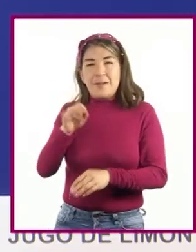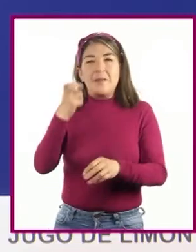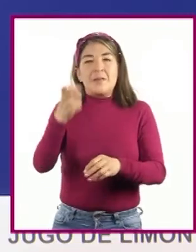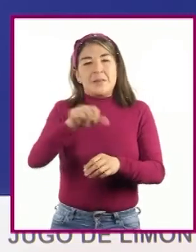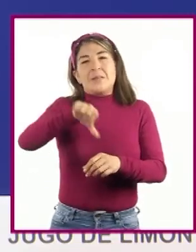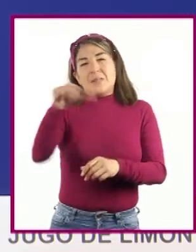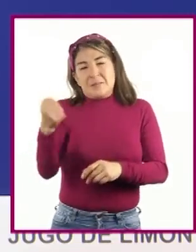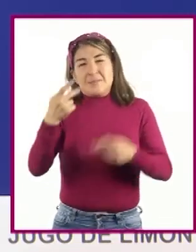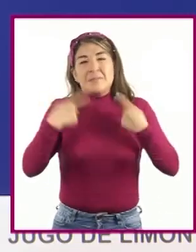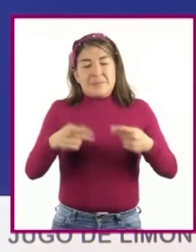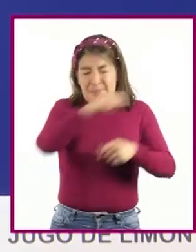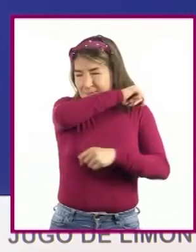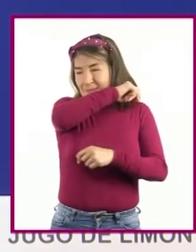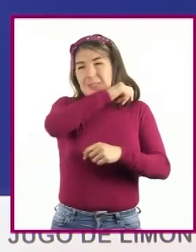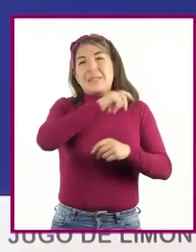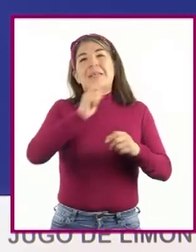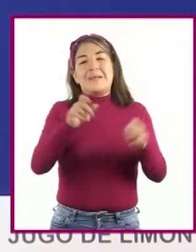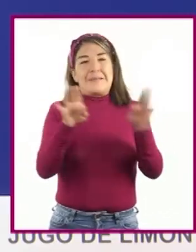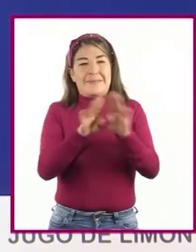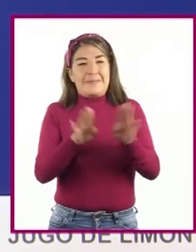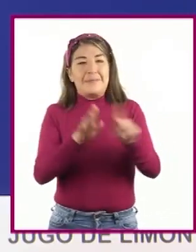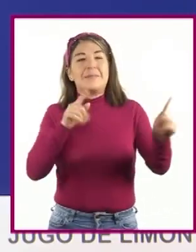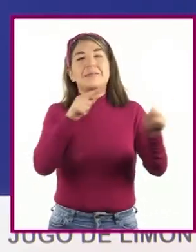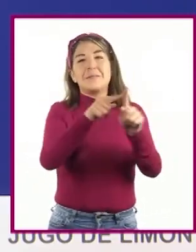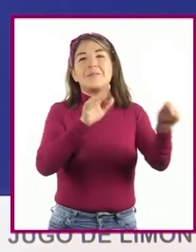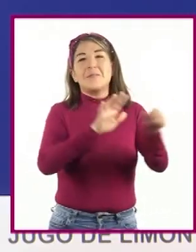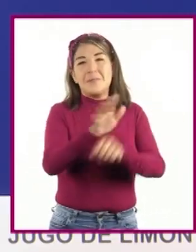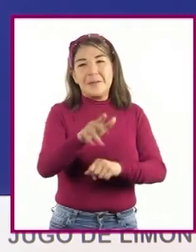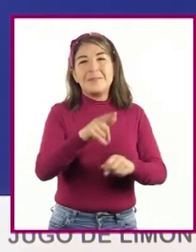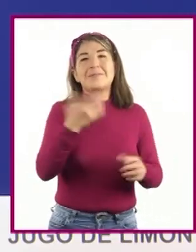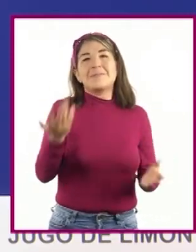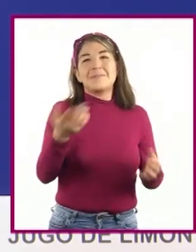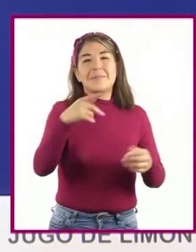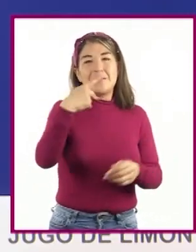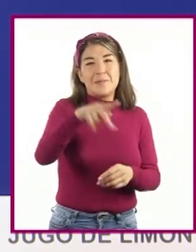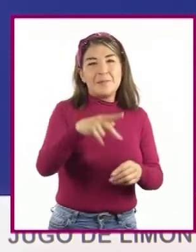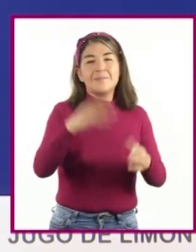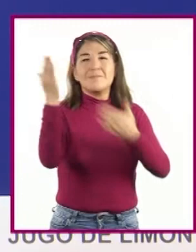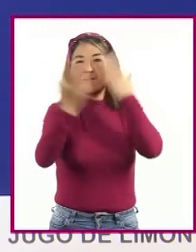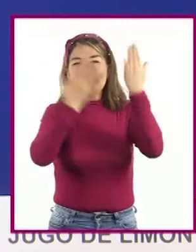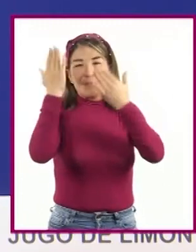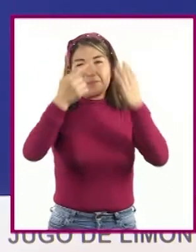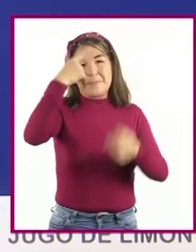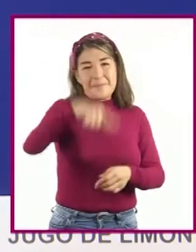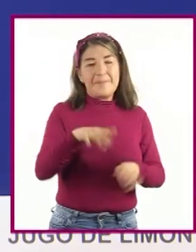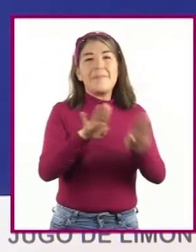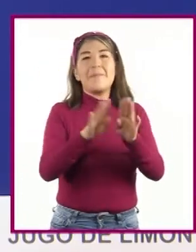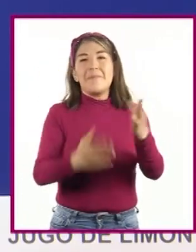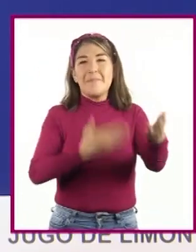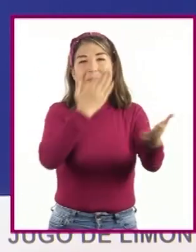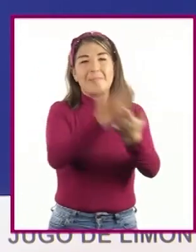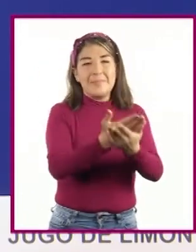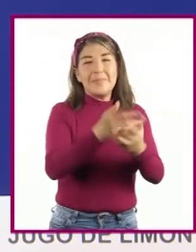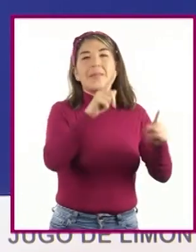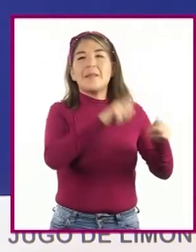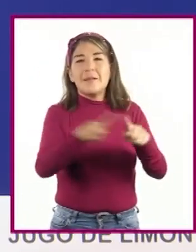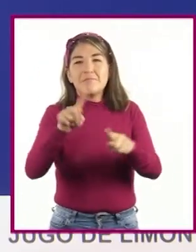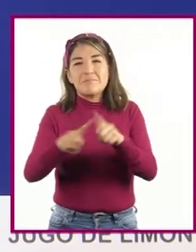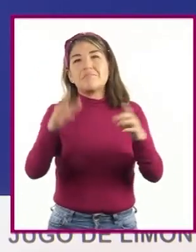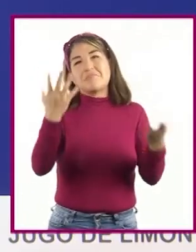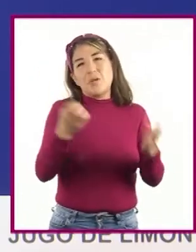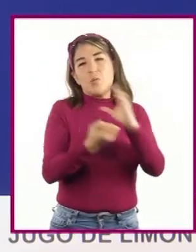realizó otro científico, con el objetivo de expandir el objeto de estudio y aportar elementos